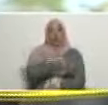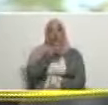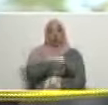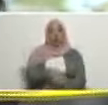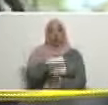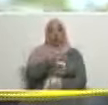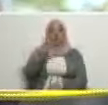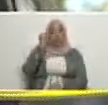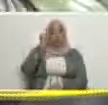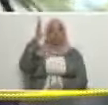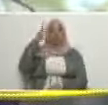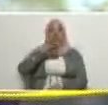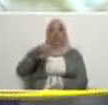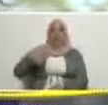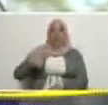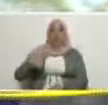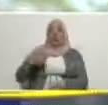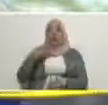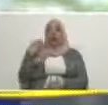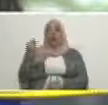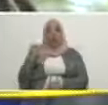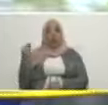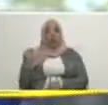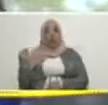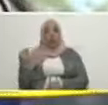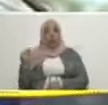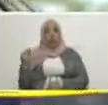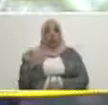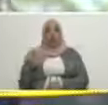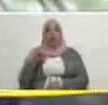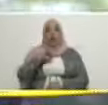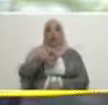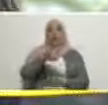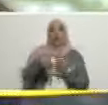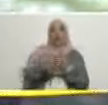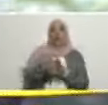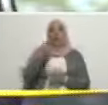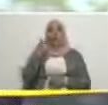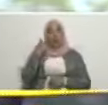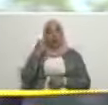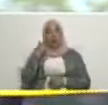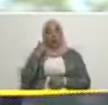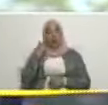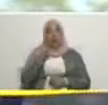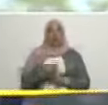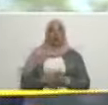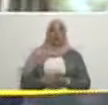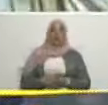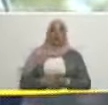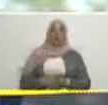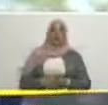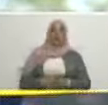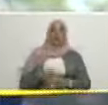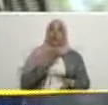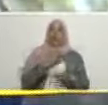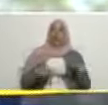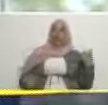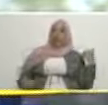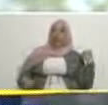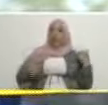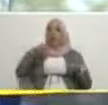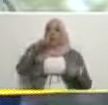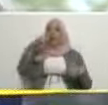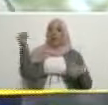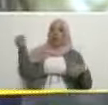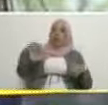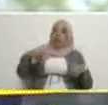las capacidades de nuestra juventud. Así que el lunes todos pendientes de este programa de nuestro presidente Nicolás